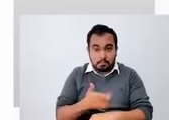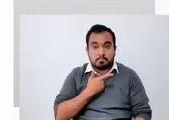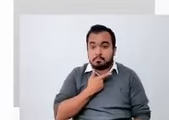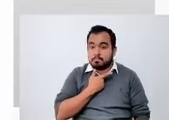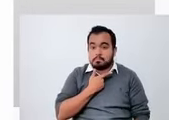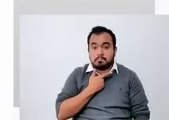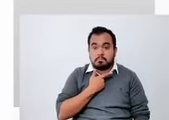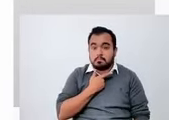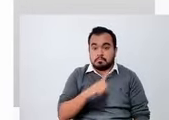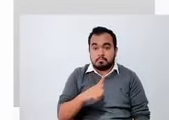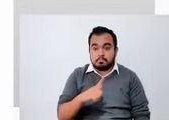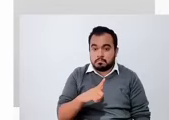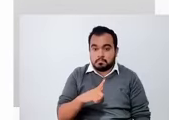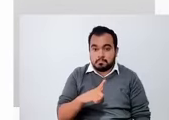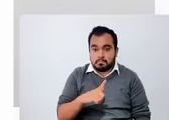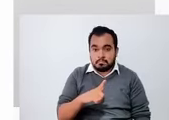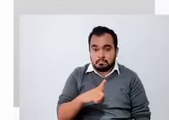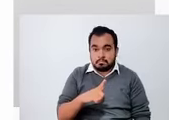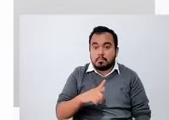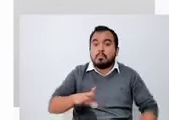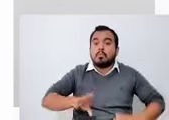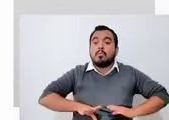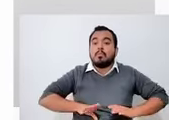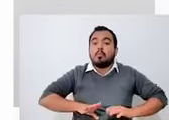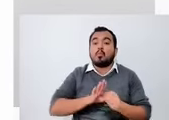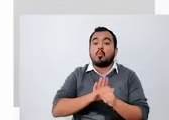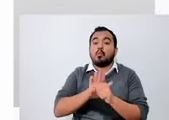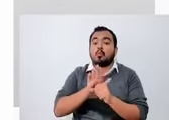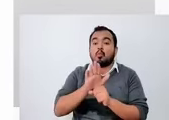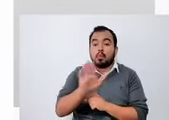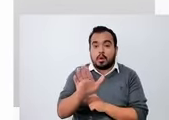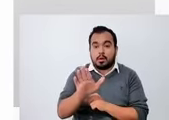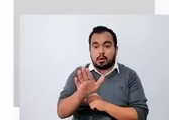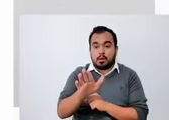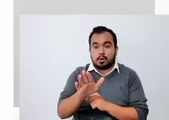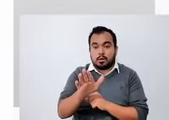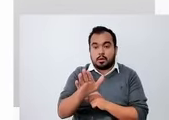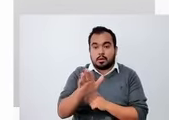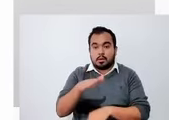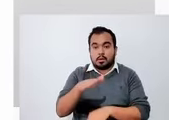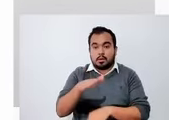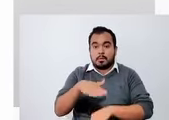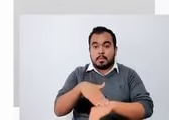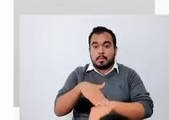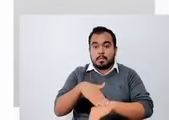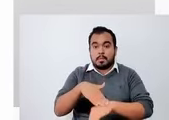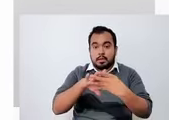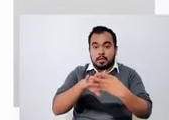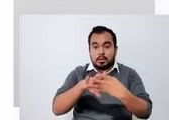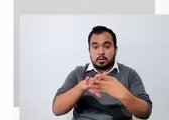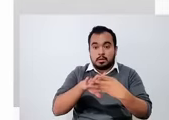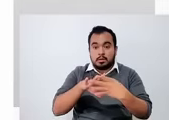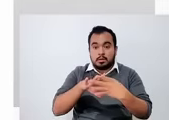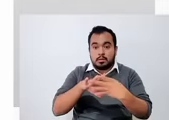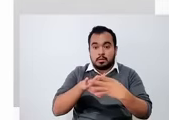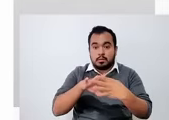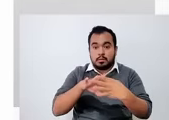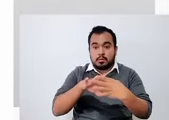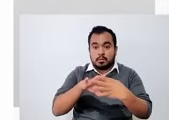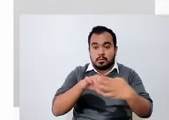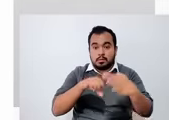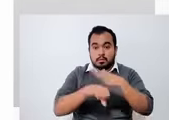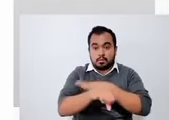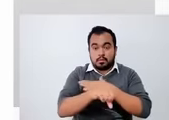decir, la idea de que a una persona se le vaya a poner más pena de la que merece conforme a la proporcionalidad por el